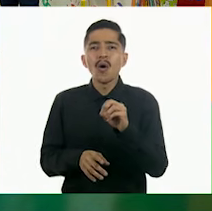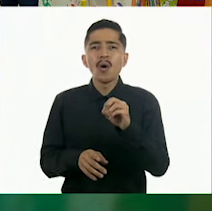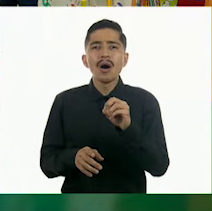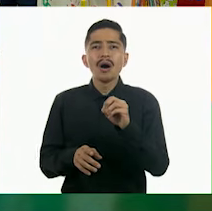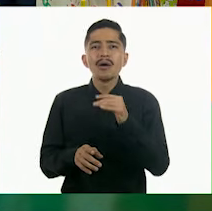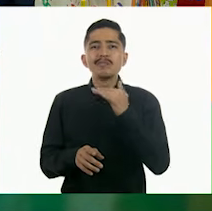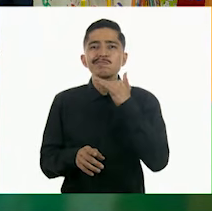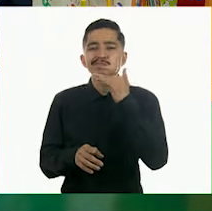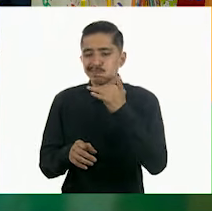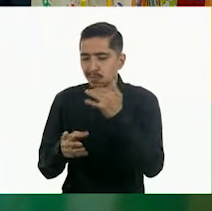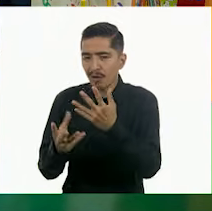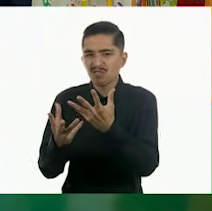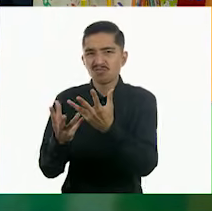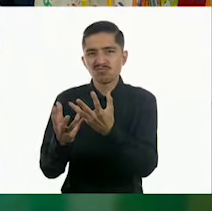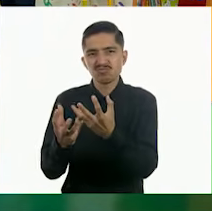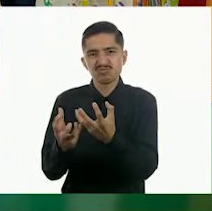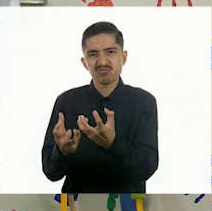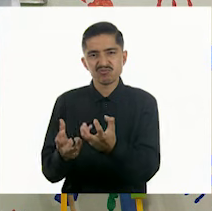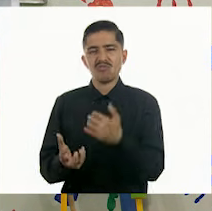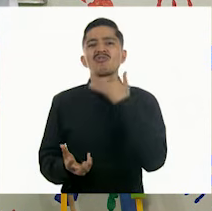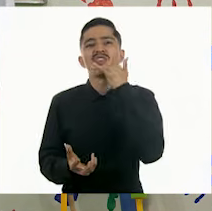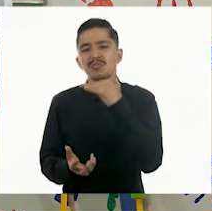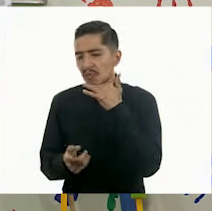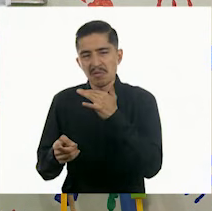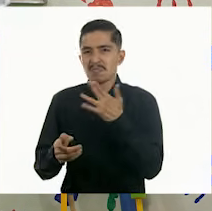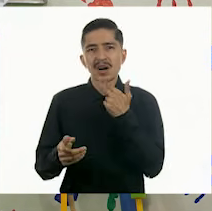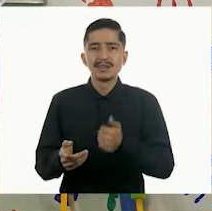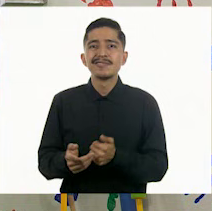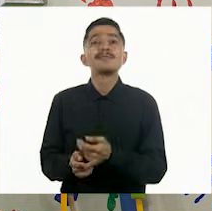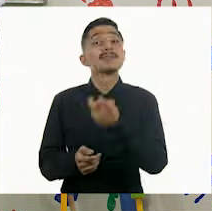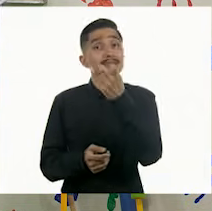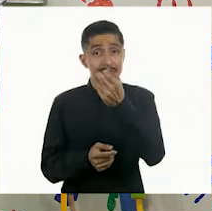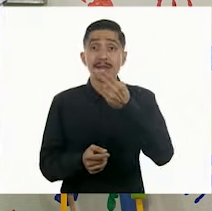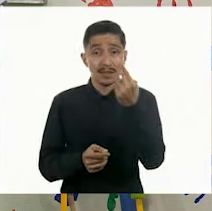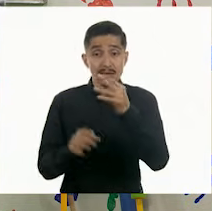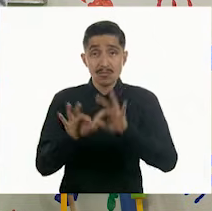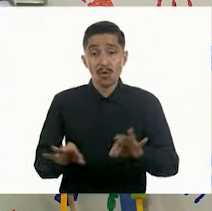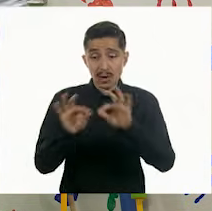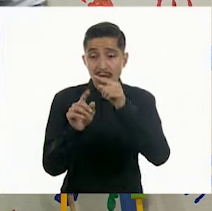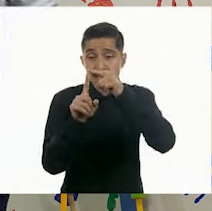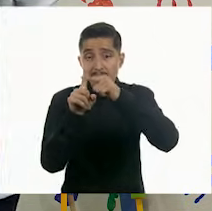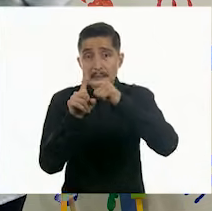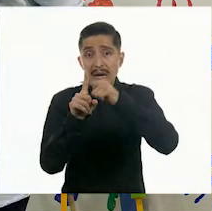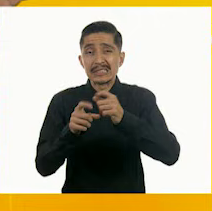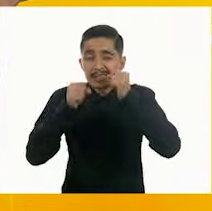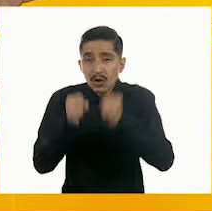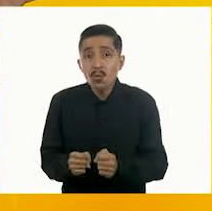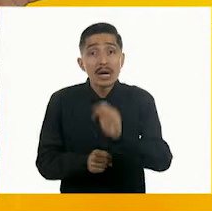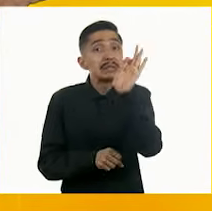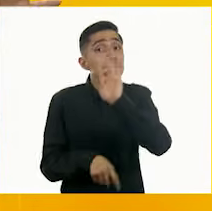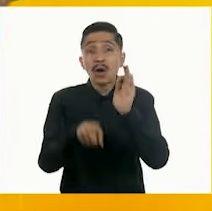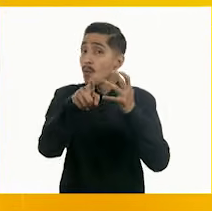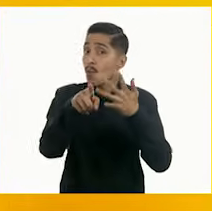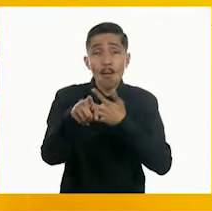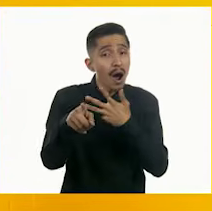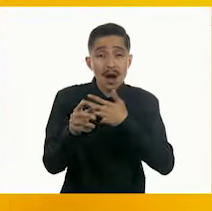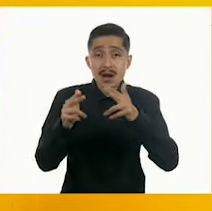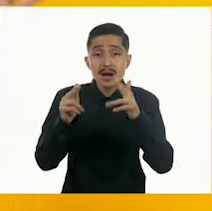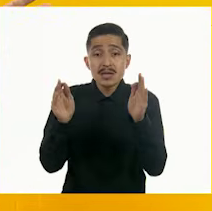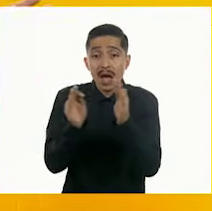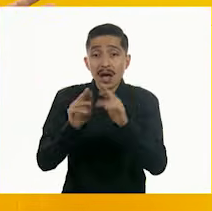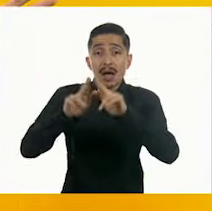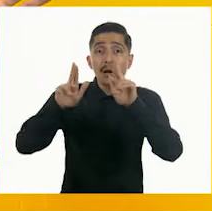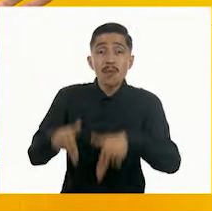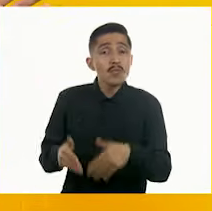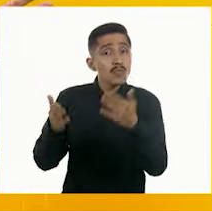las cosas, ¿verdad? Así es. Entonces es importante mantenerlos a temperaturas seguras. Claro. Si no tienen refrigerador, entonces en el área